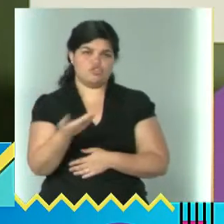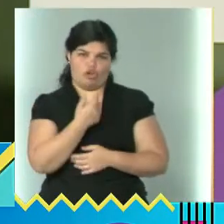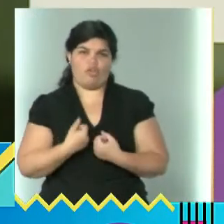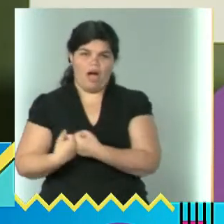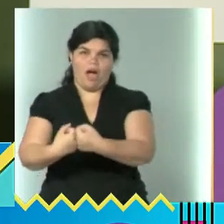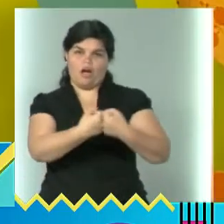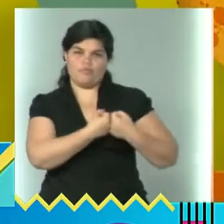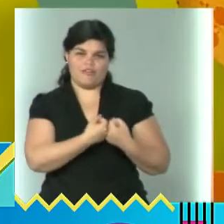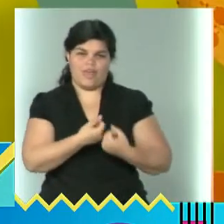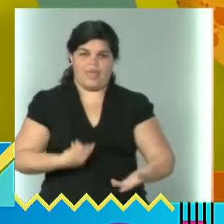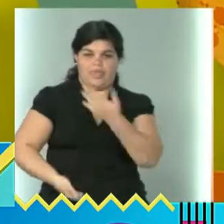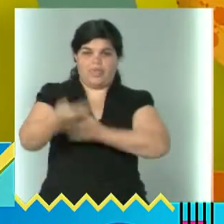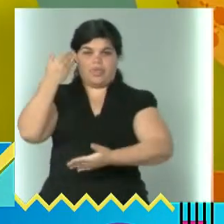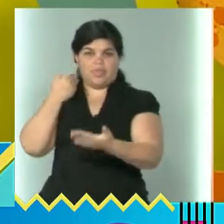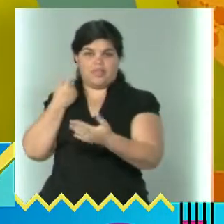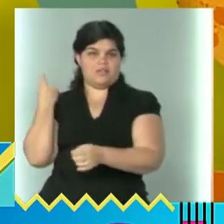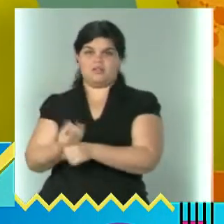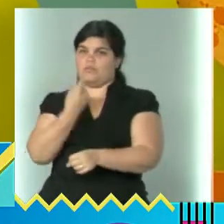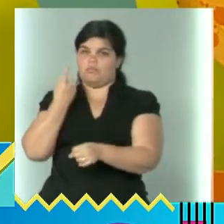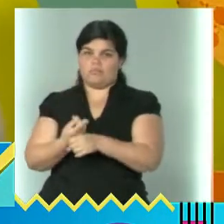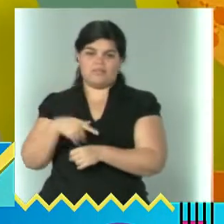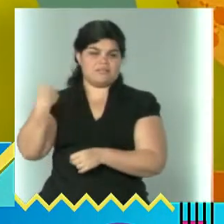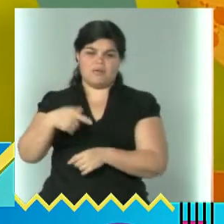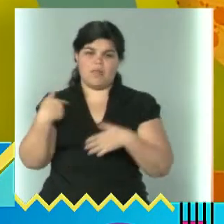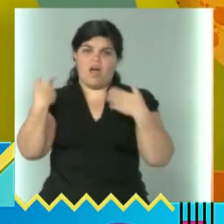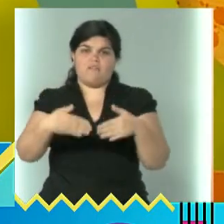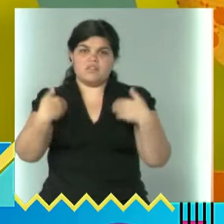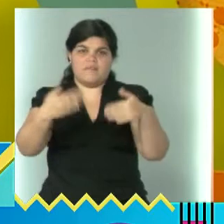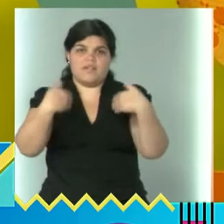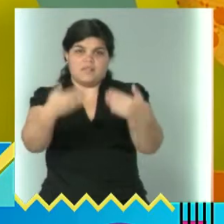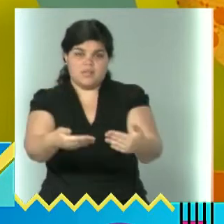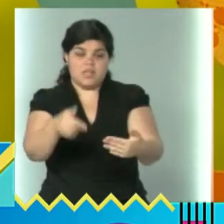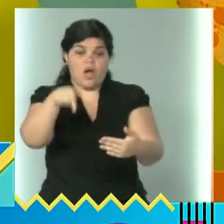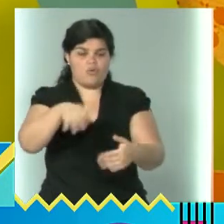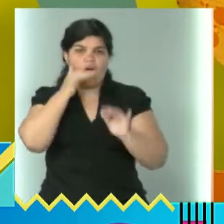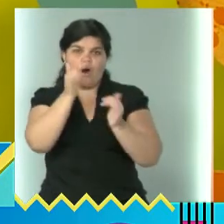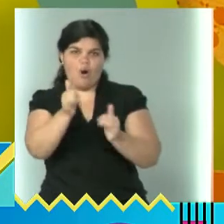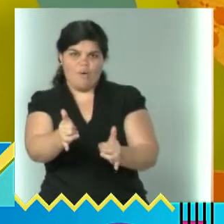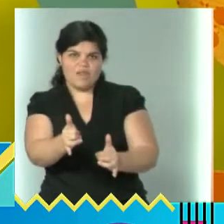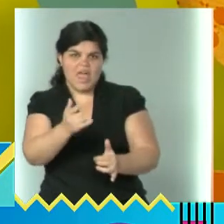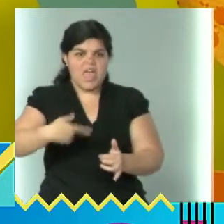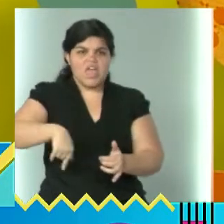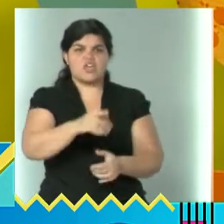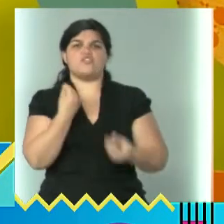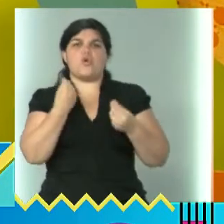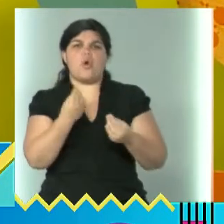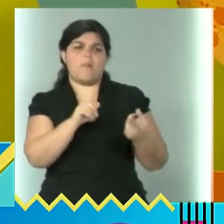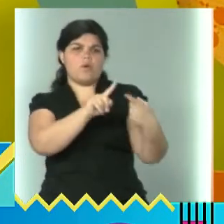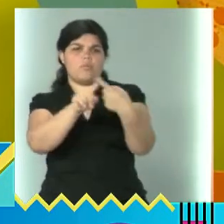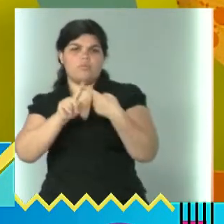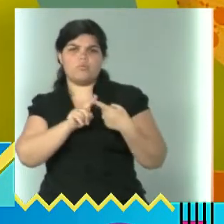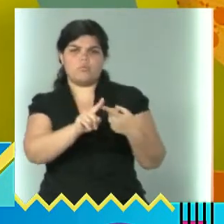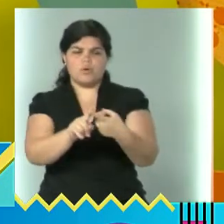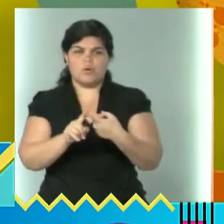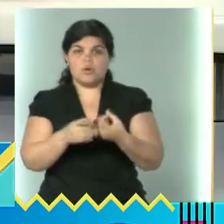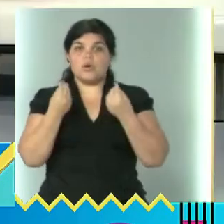volver atrás. Y los chicos jóvenes, los más jóvenes, ya hacen su socialización